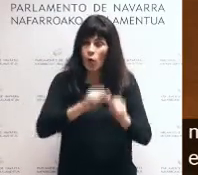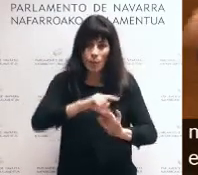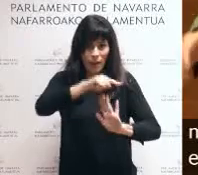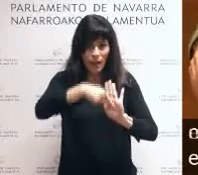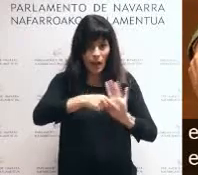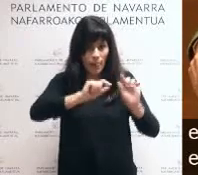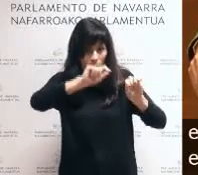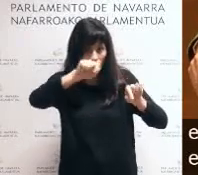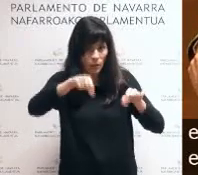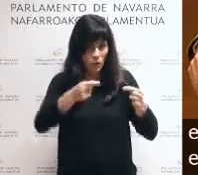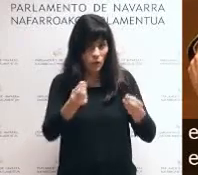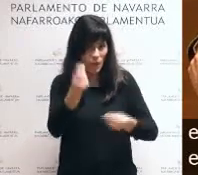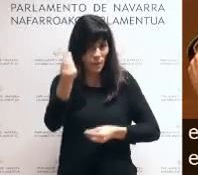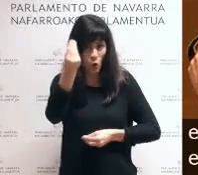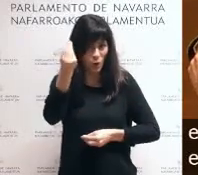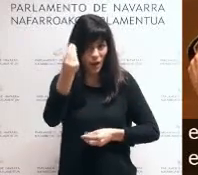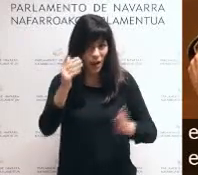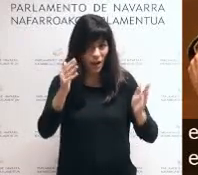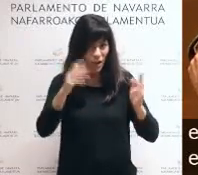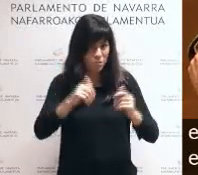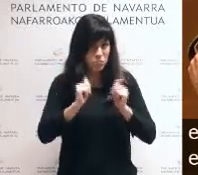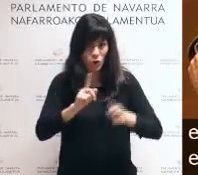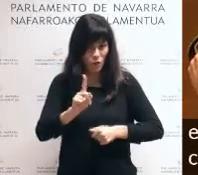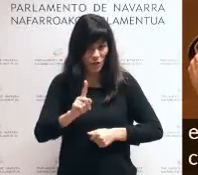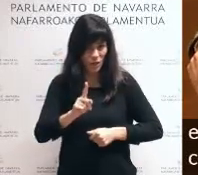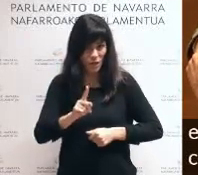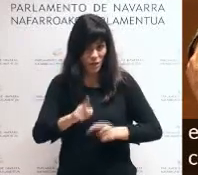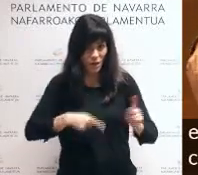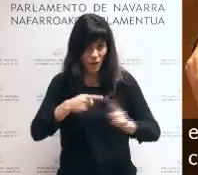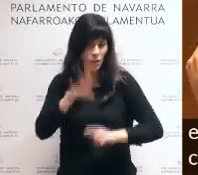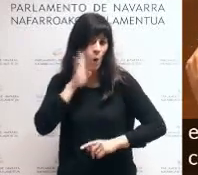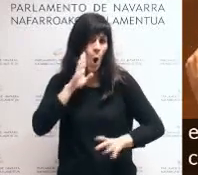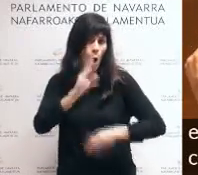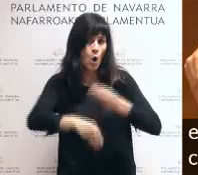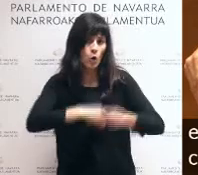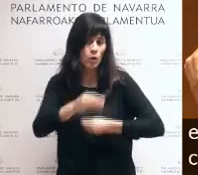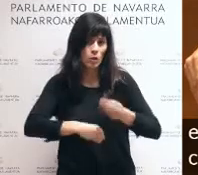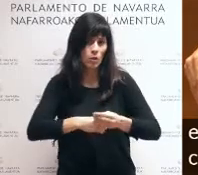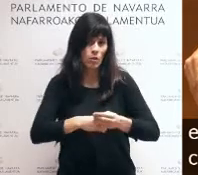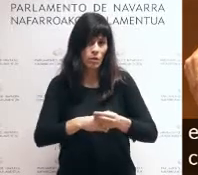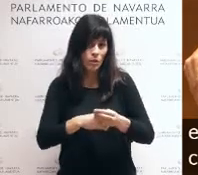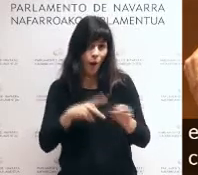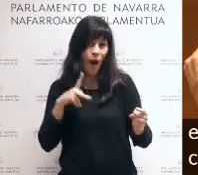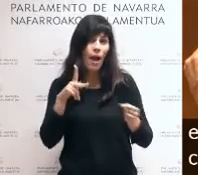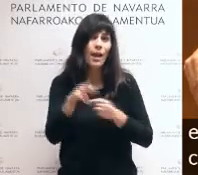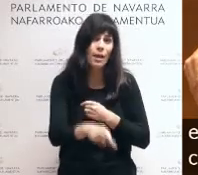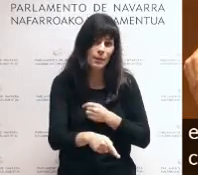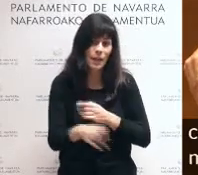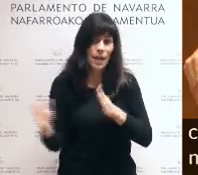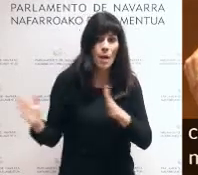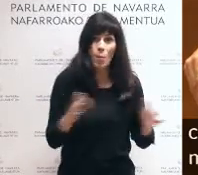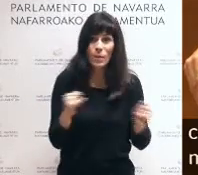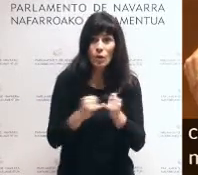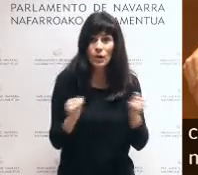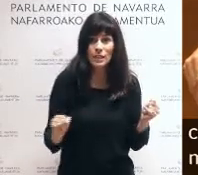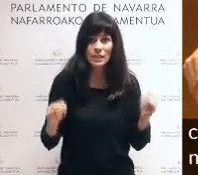para que la contribución urbana no aumente de forma desproporcionada en el momento de mayor crisis de